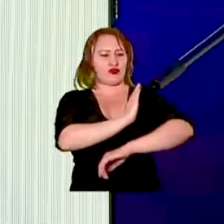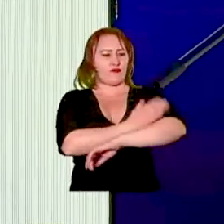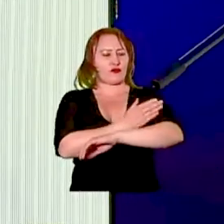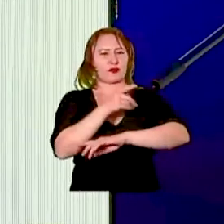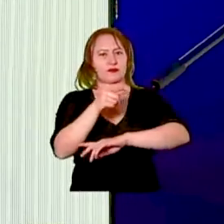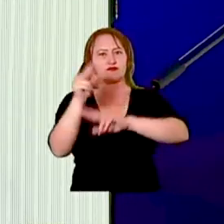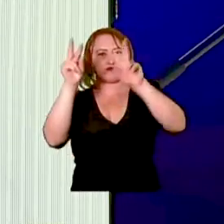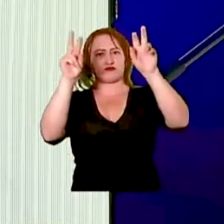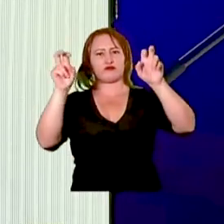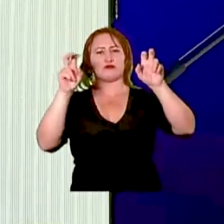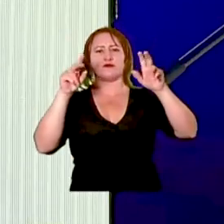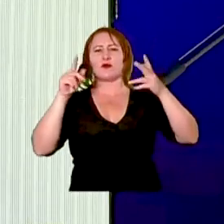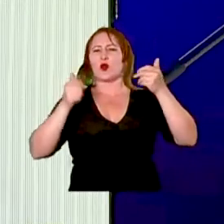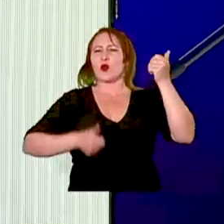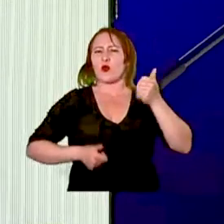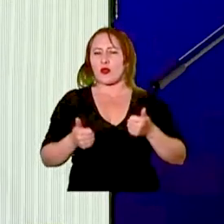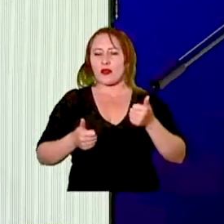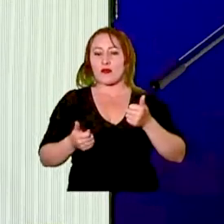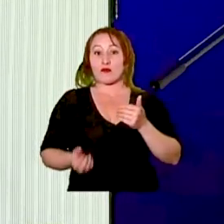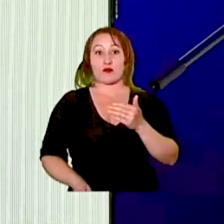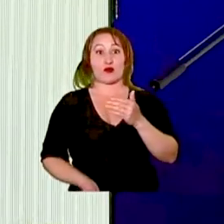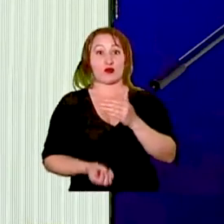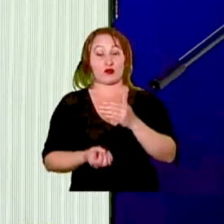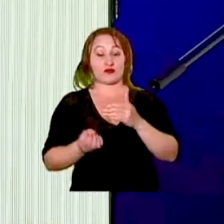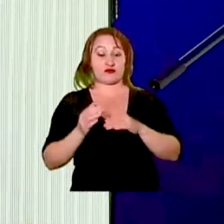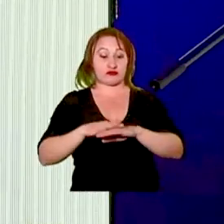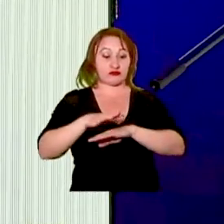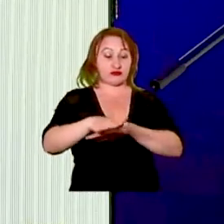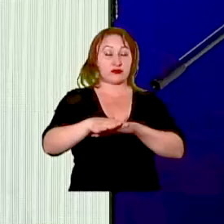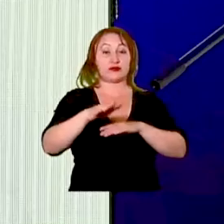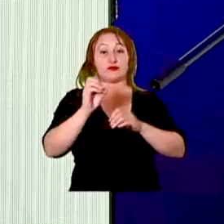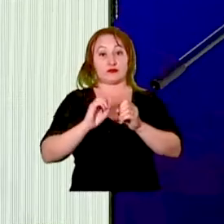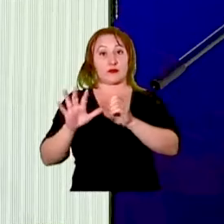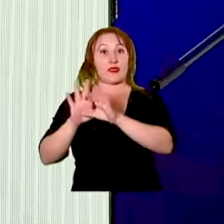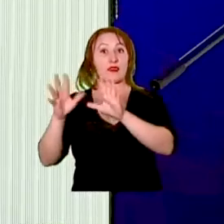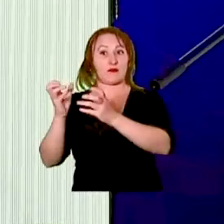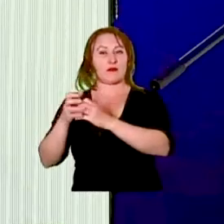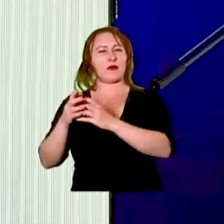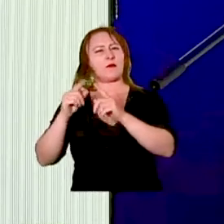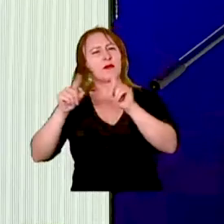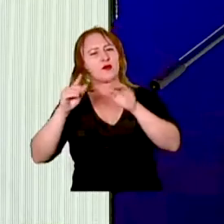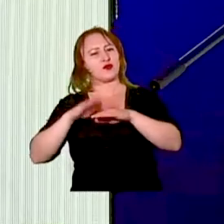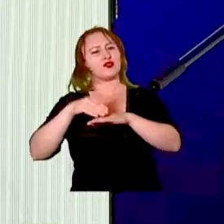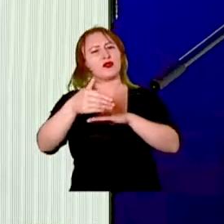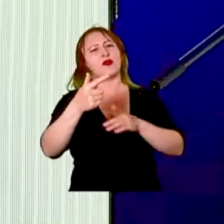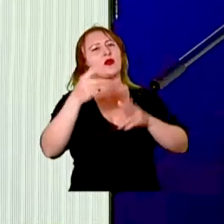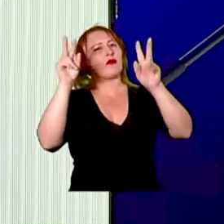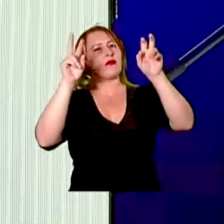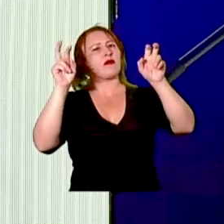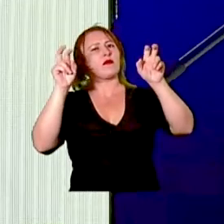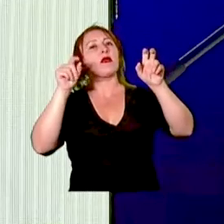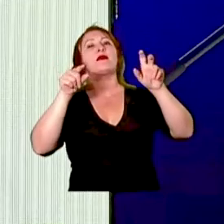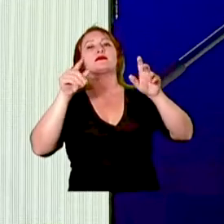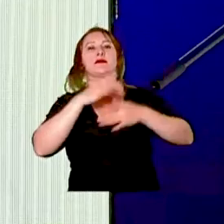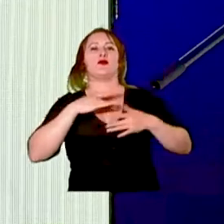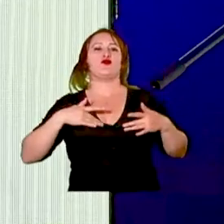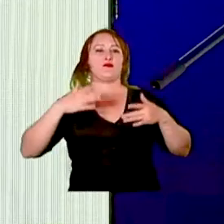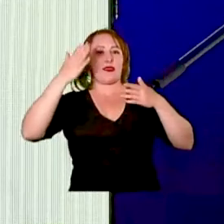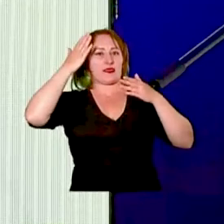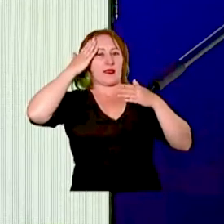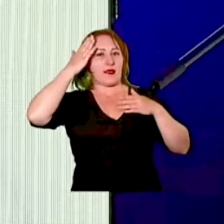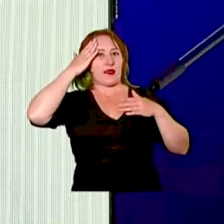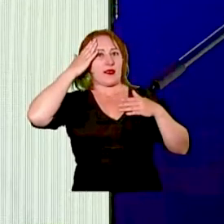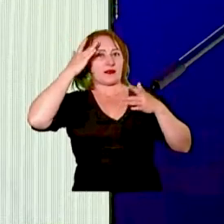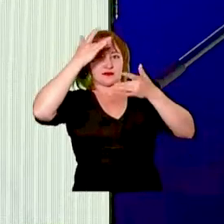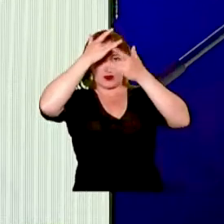tema producto de la pandemia, pero posterior, que es la salud mental. La Procuraduría está liderando a